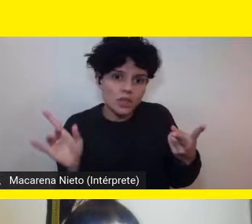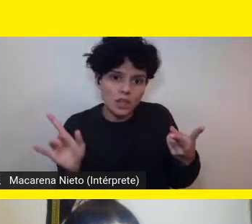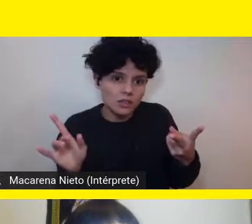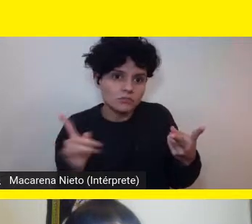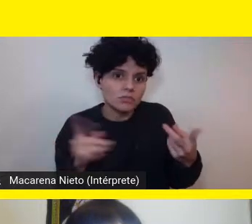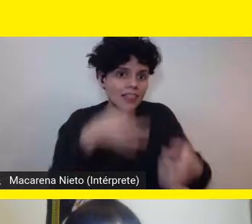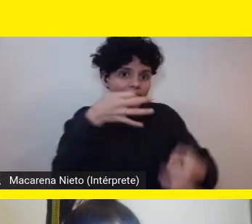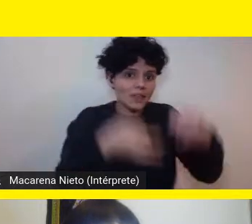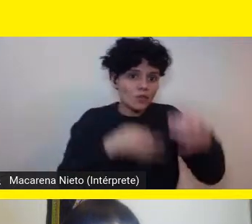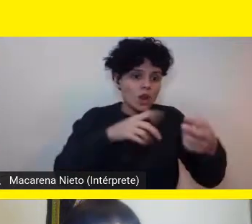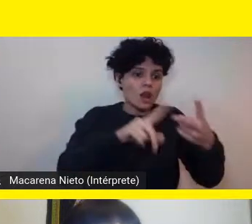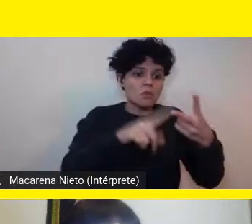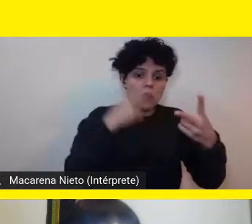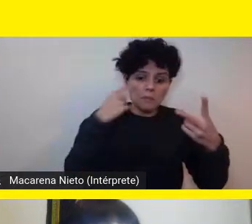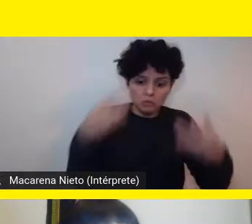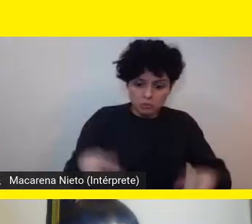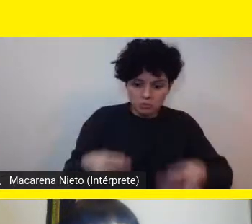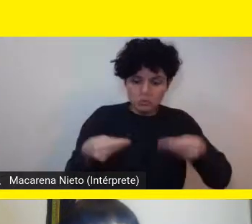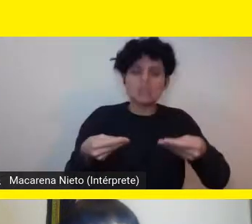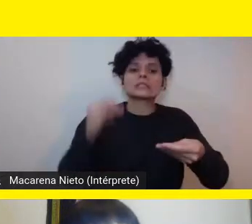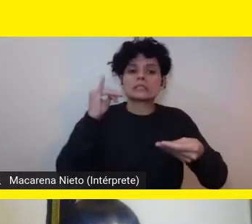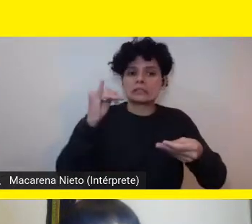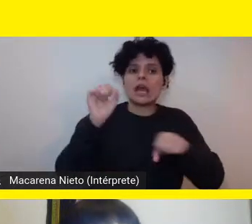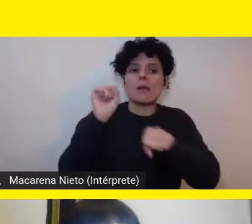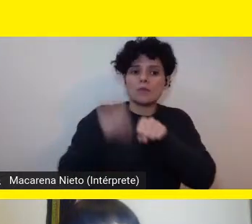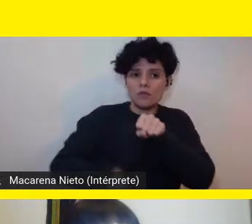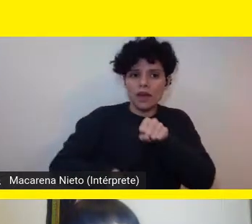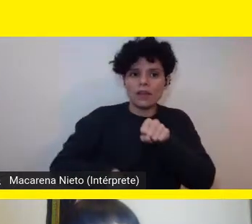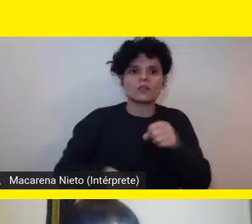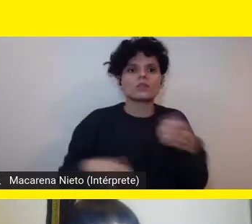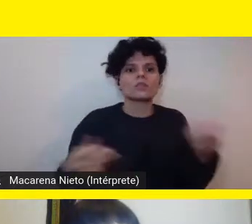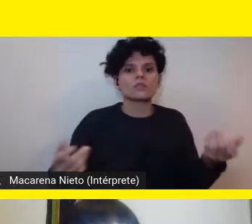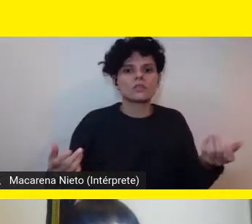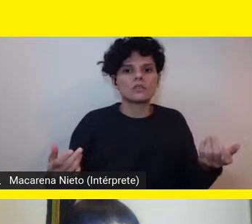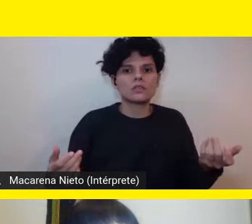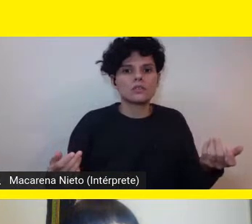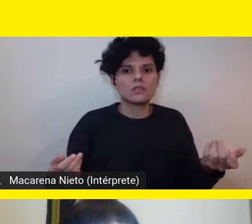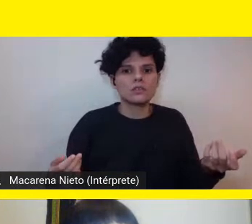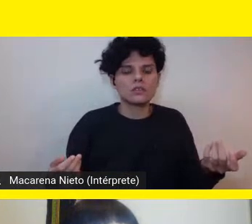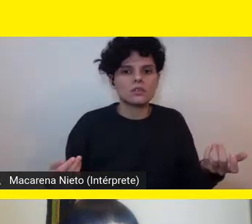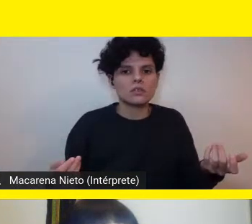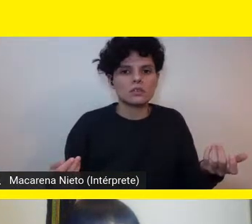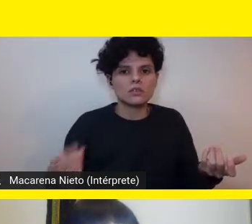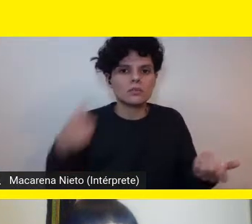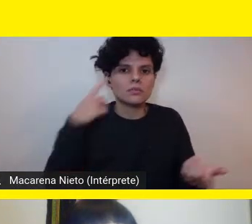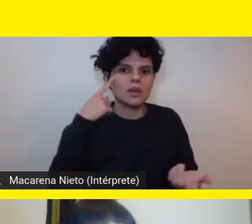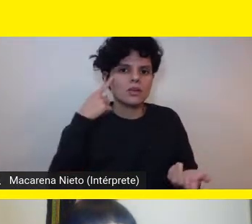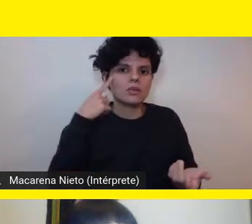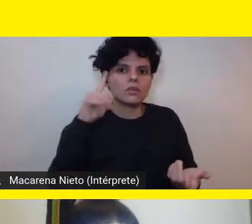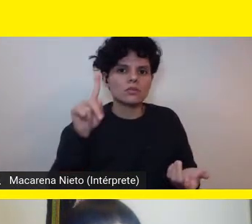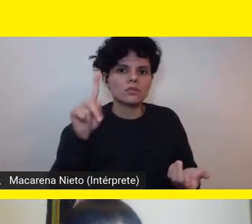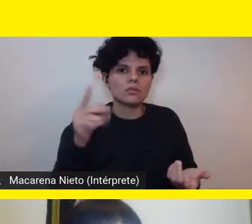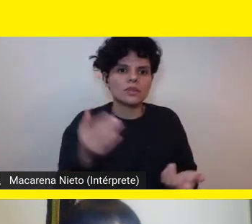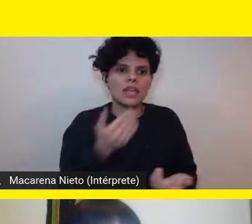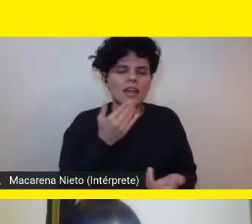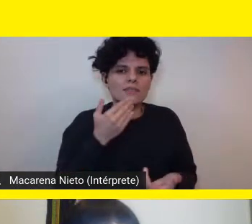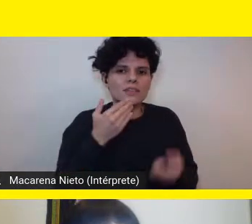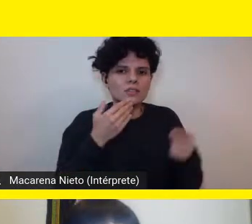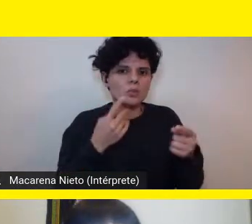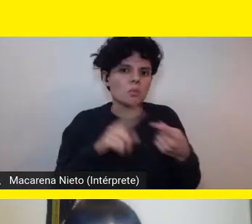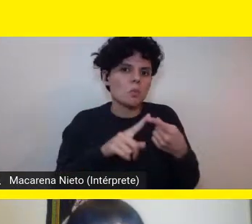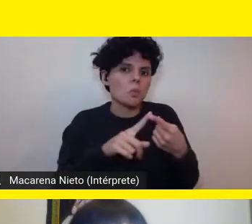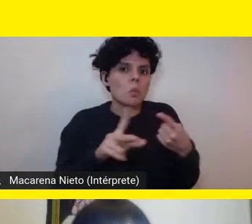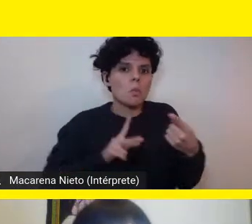admisible, aunque podría haber por la forma solamente, por este escrito de un señor que está presentando un